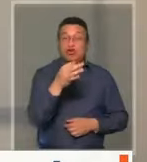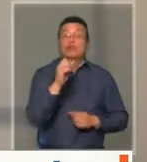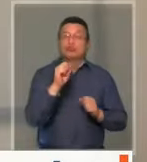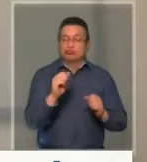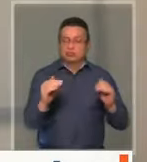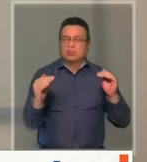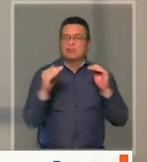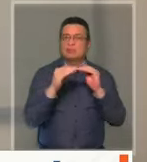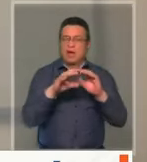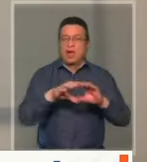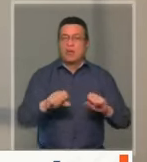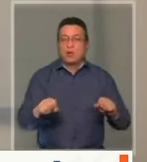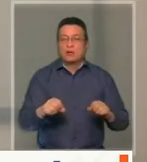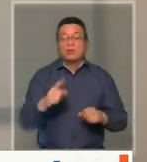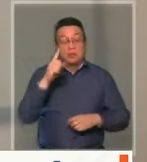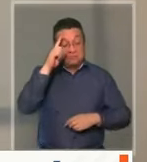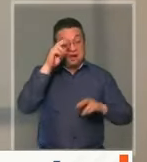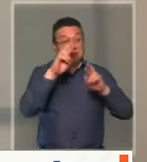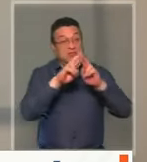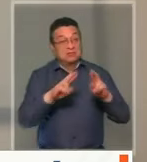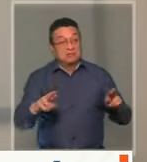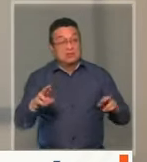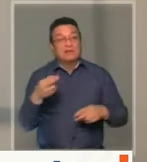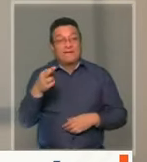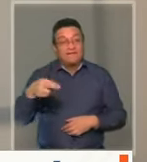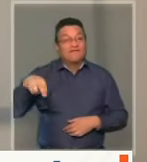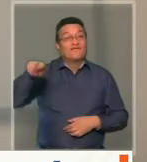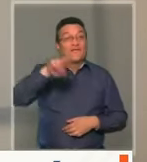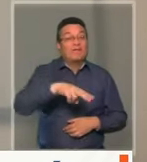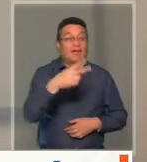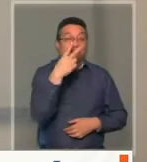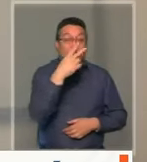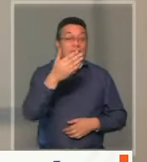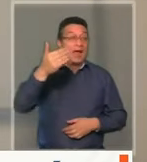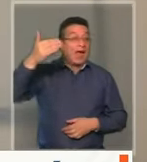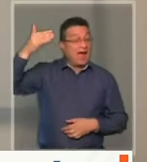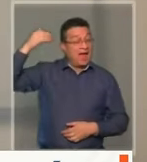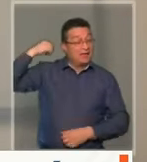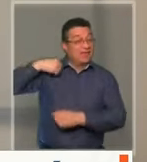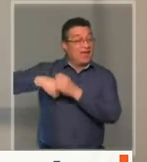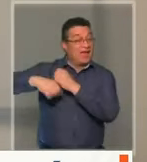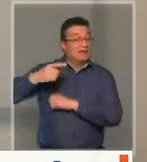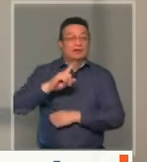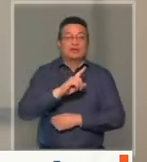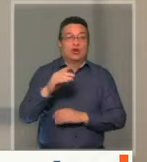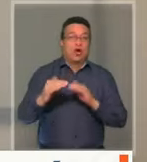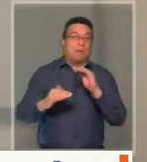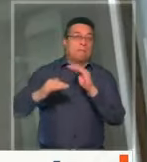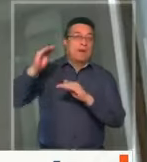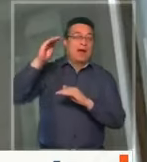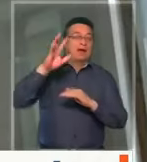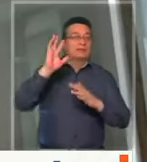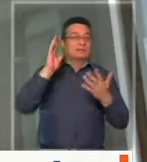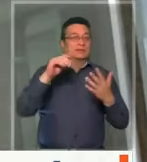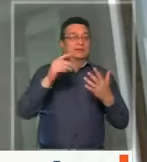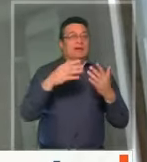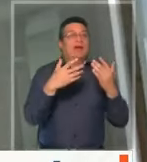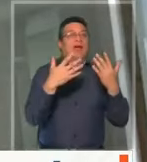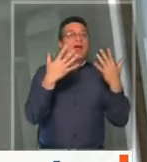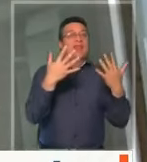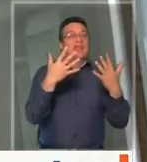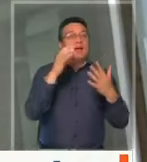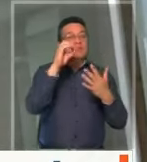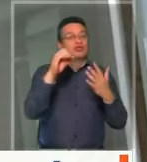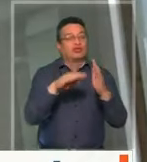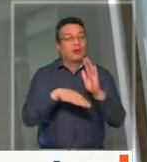tranquilidad es a que no vamos a volver a las cifras que vimos años anteriores cierto cuando habíamos sobrepasado los dos dígitos Yo diría que la inflación va